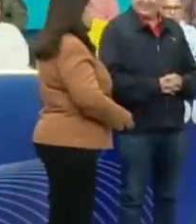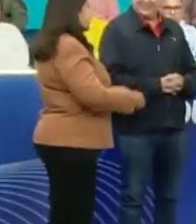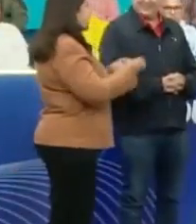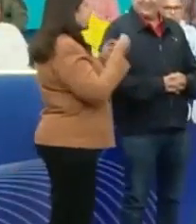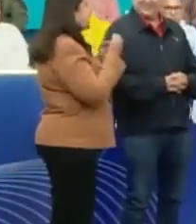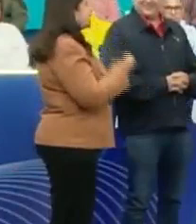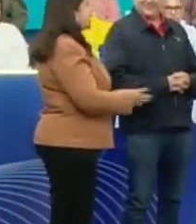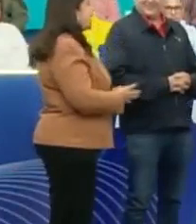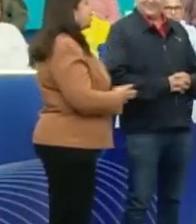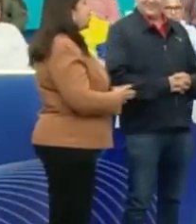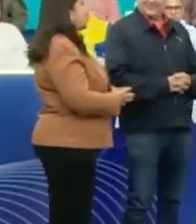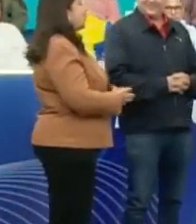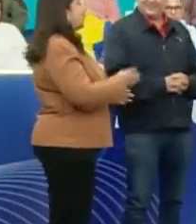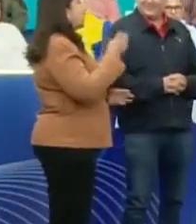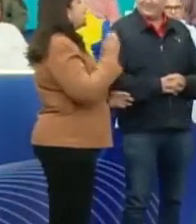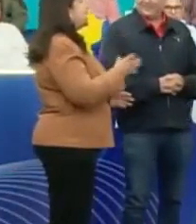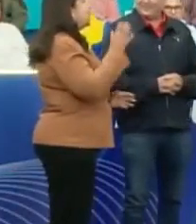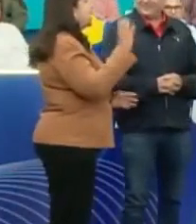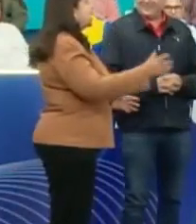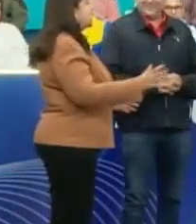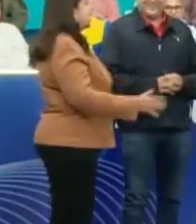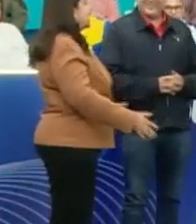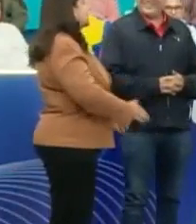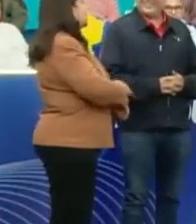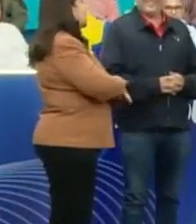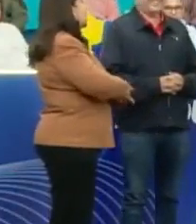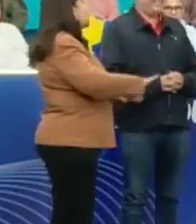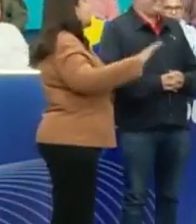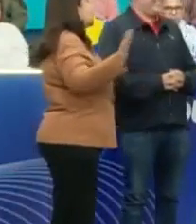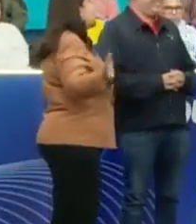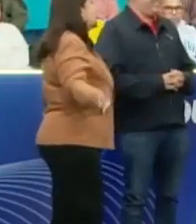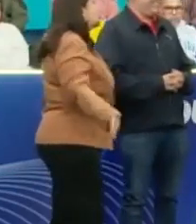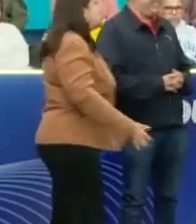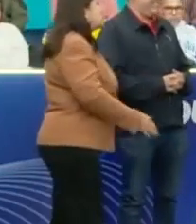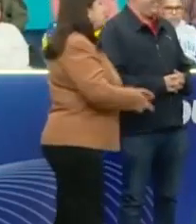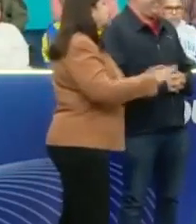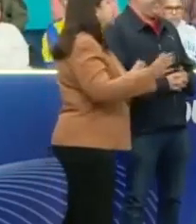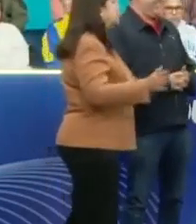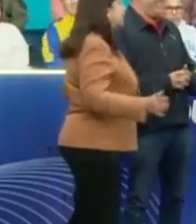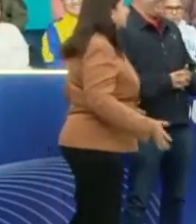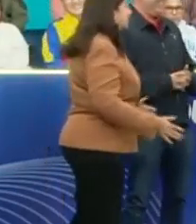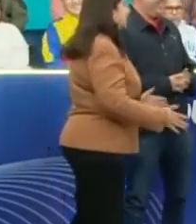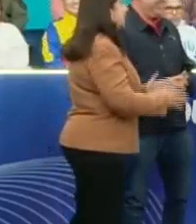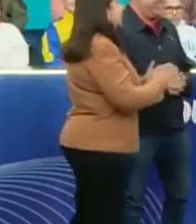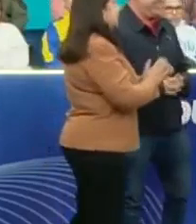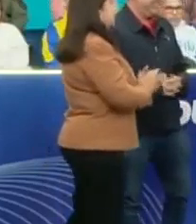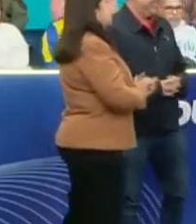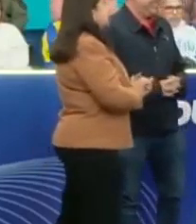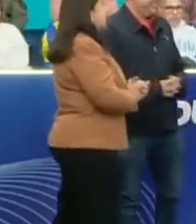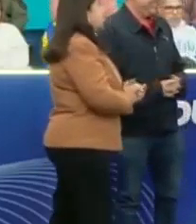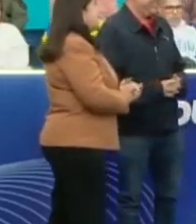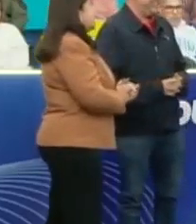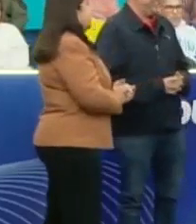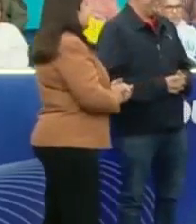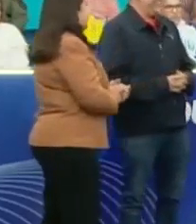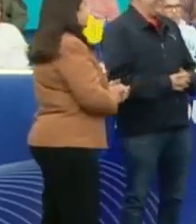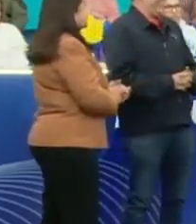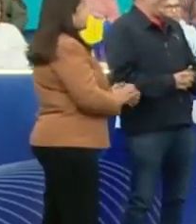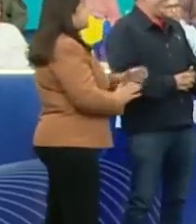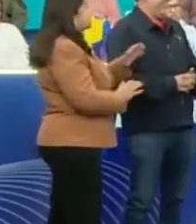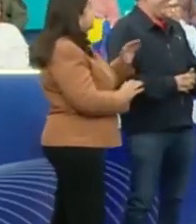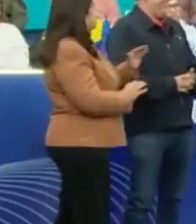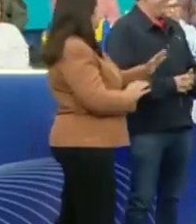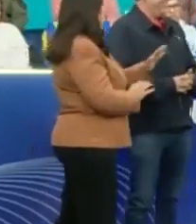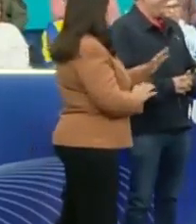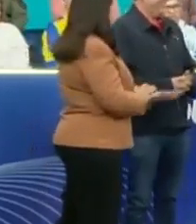le vamos a dar el regalo para ir a Mérida. Eso pegaron un grito y van tumbando el liceo. Bueno, pues cualquiera. ¿Ah?